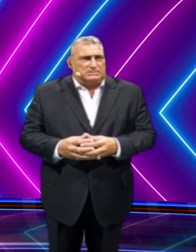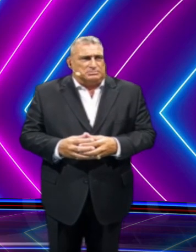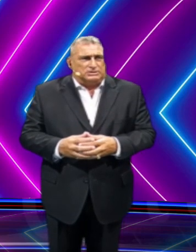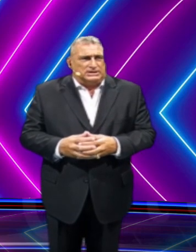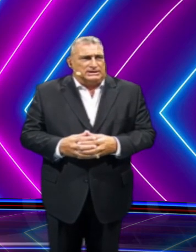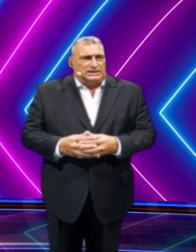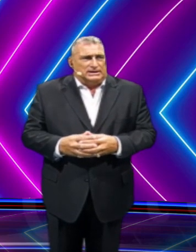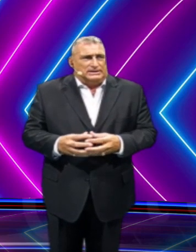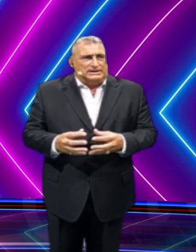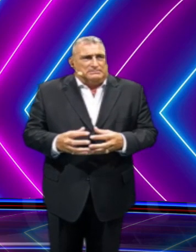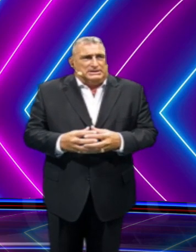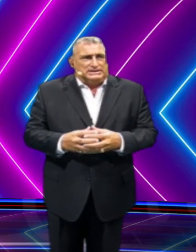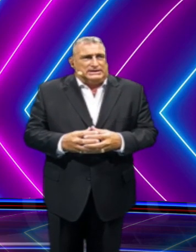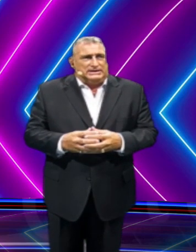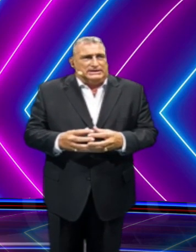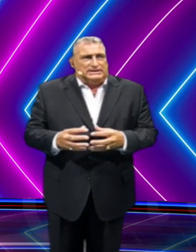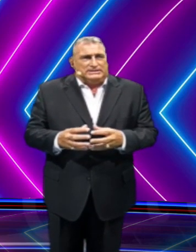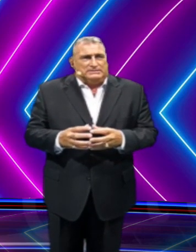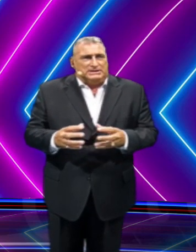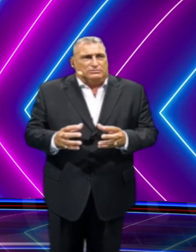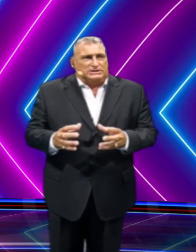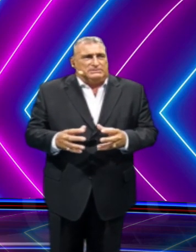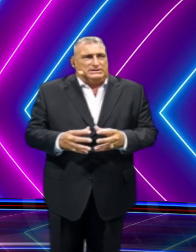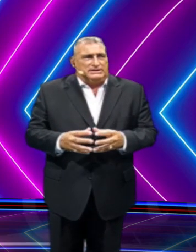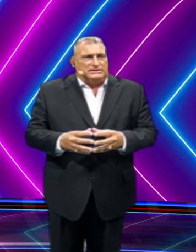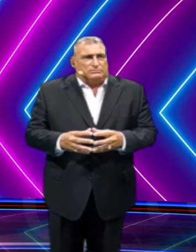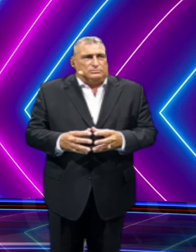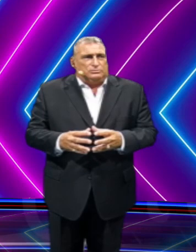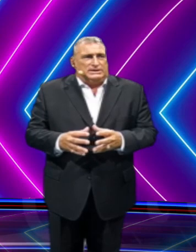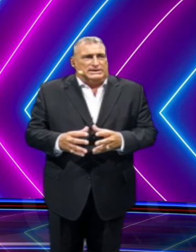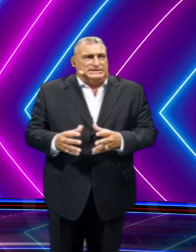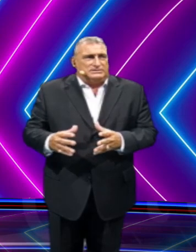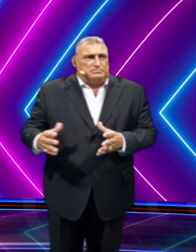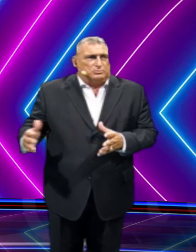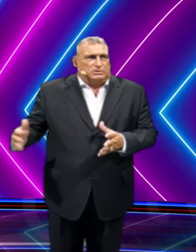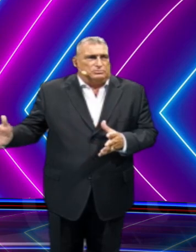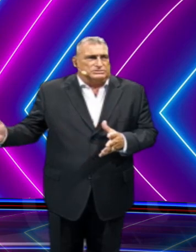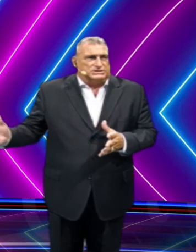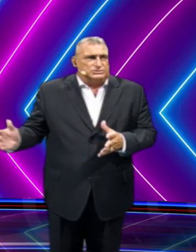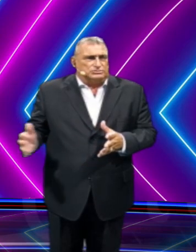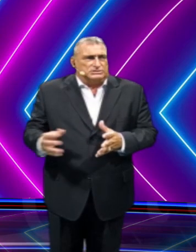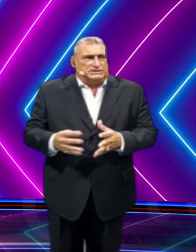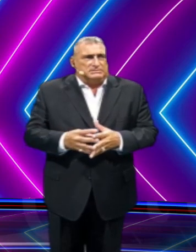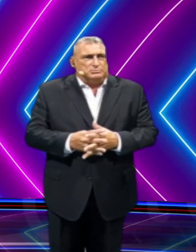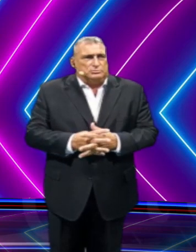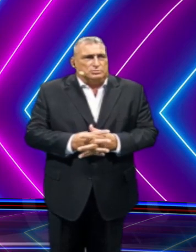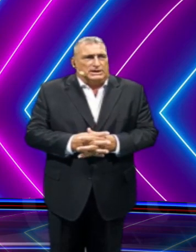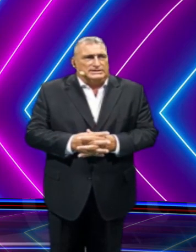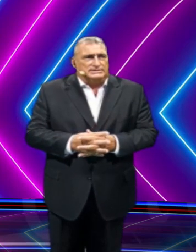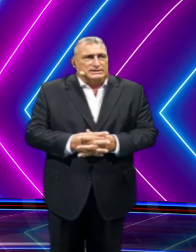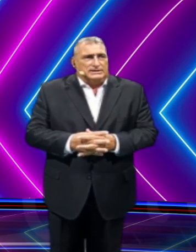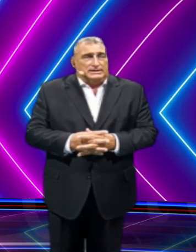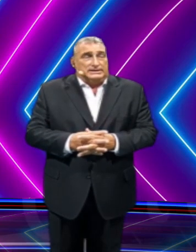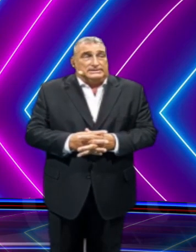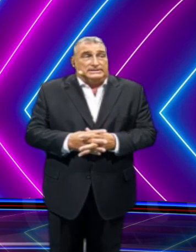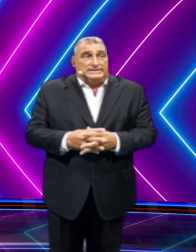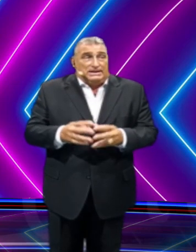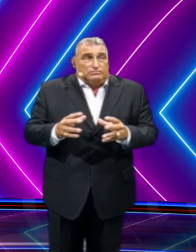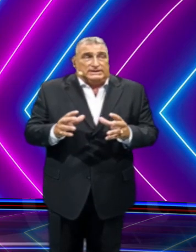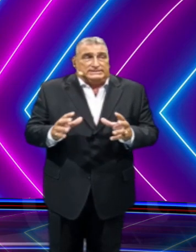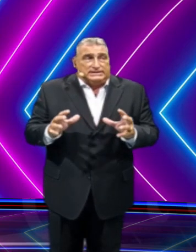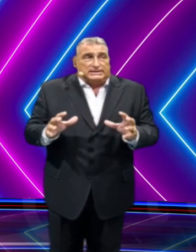persona, porque realmente el tema de los Radbir, cuando uno analiza un poco algunos hechos puntuales,